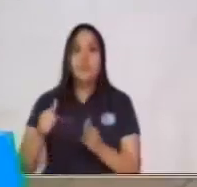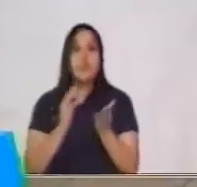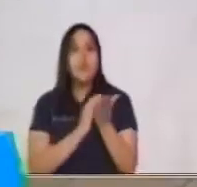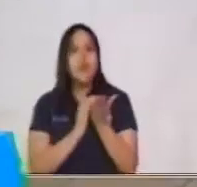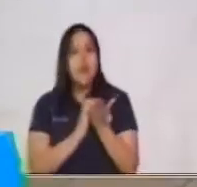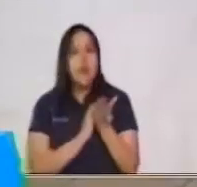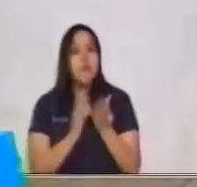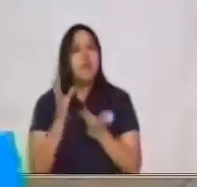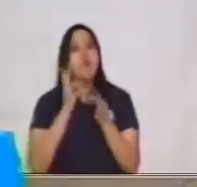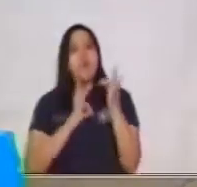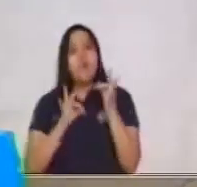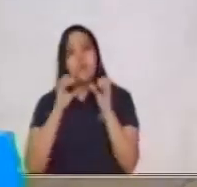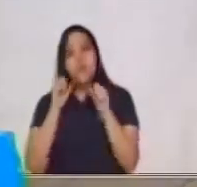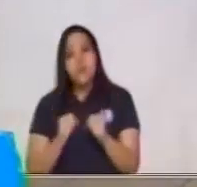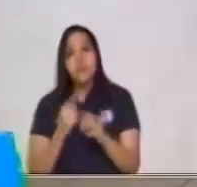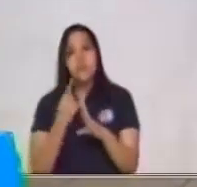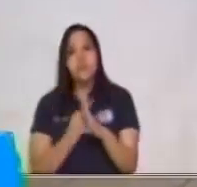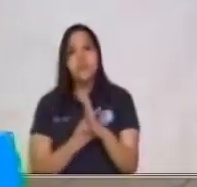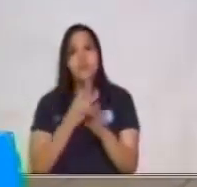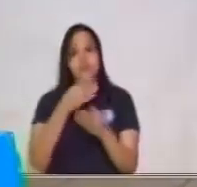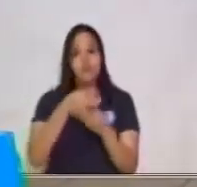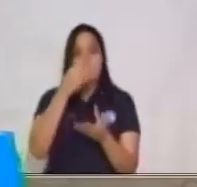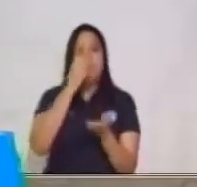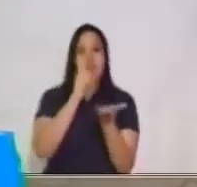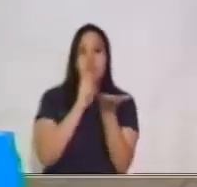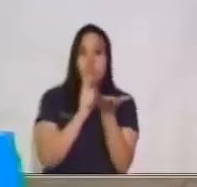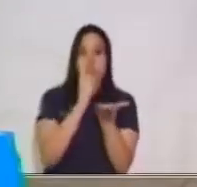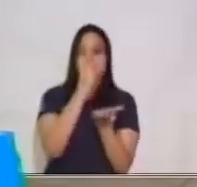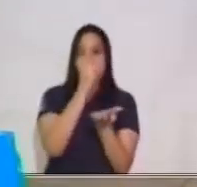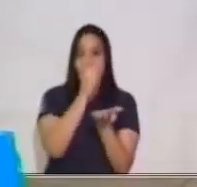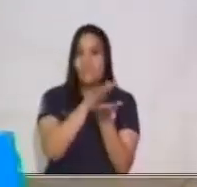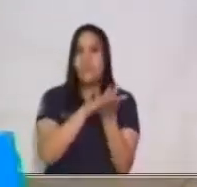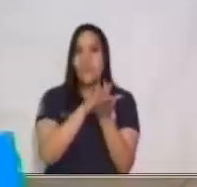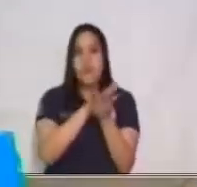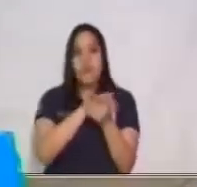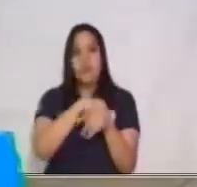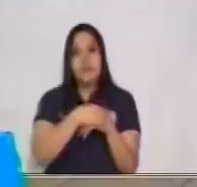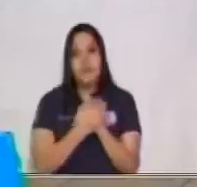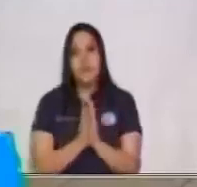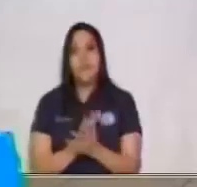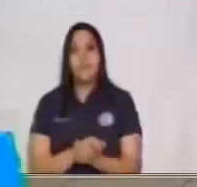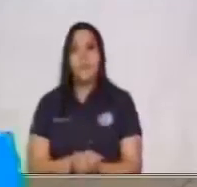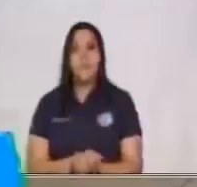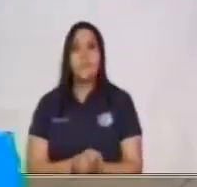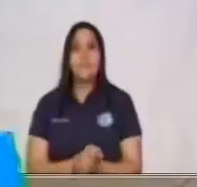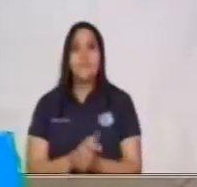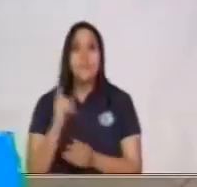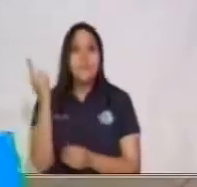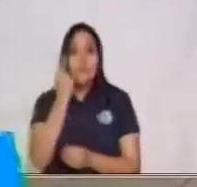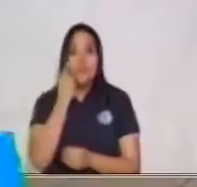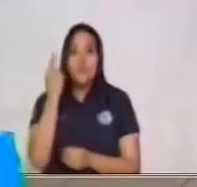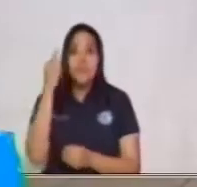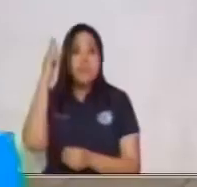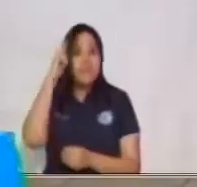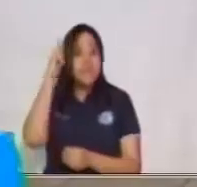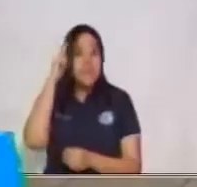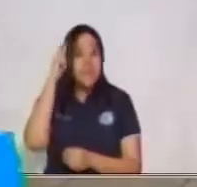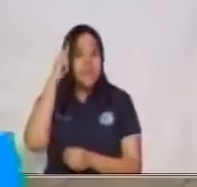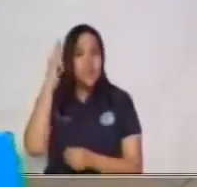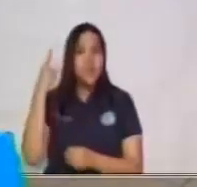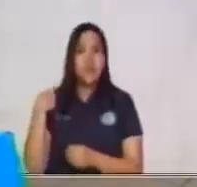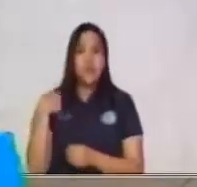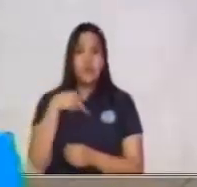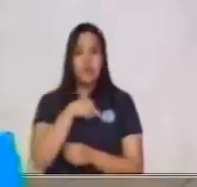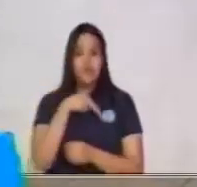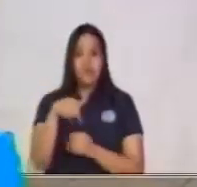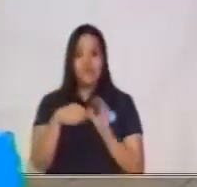jabón. Y si no tienes agua y jabón de manera inmediata, que puedas utilizar alcohol en gel. Lo importante es que recuerdes,